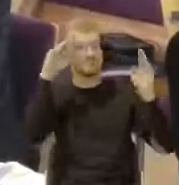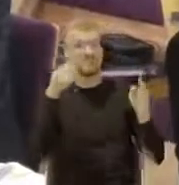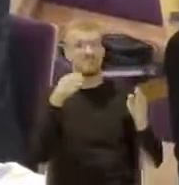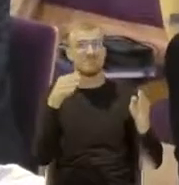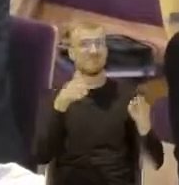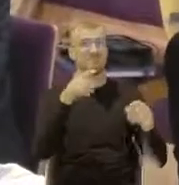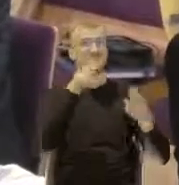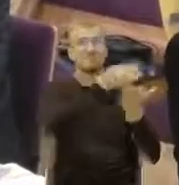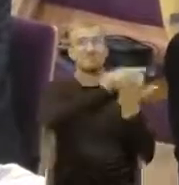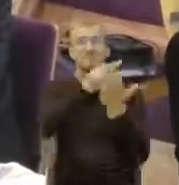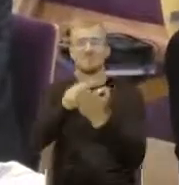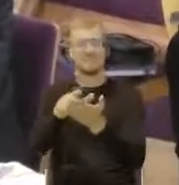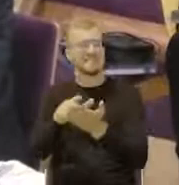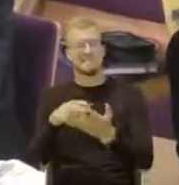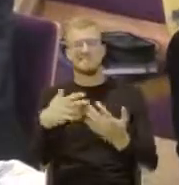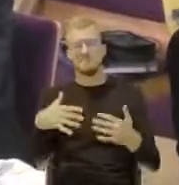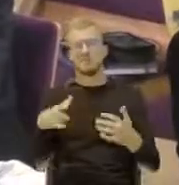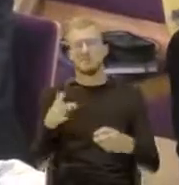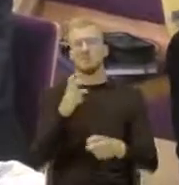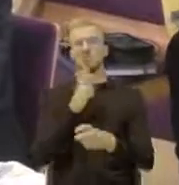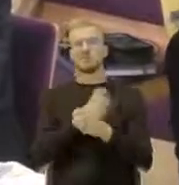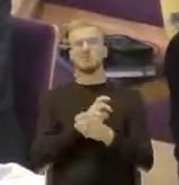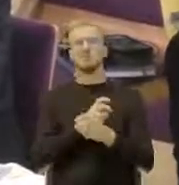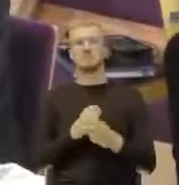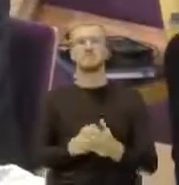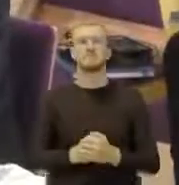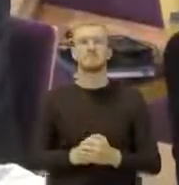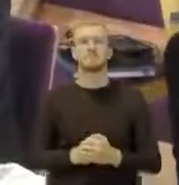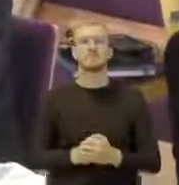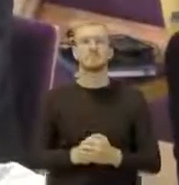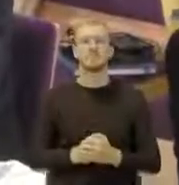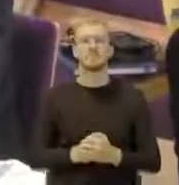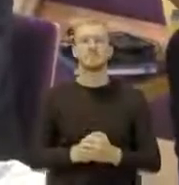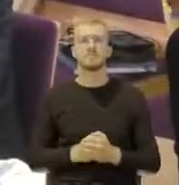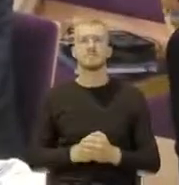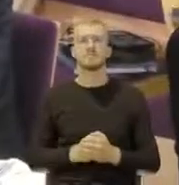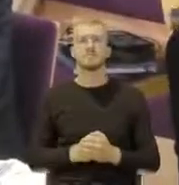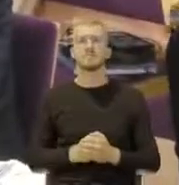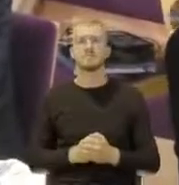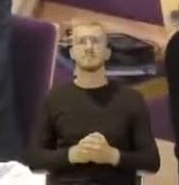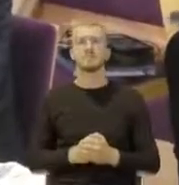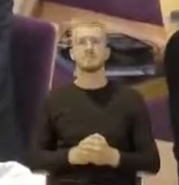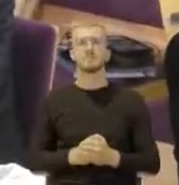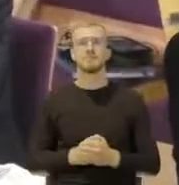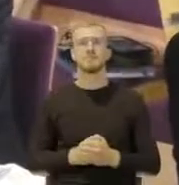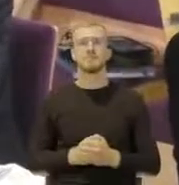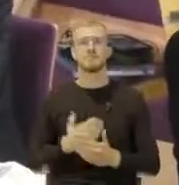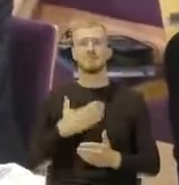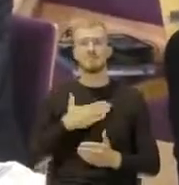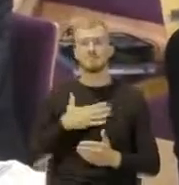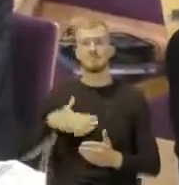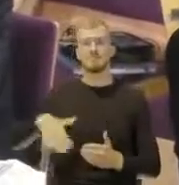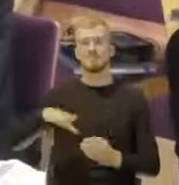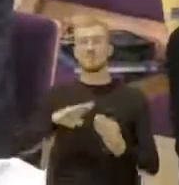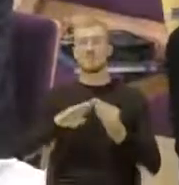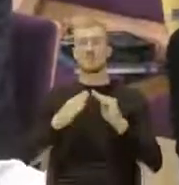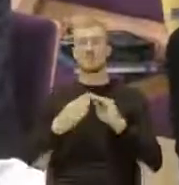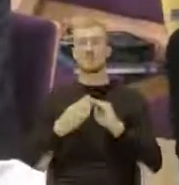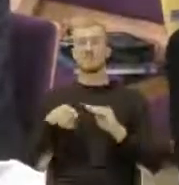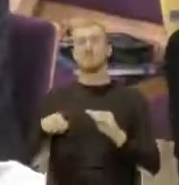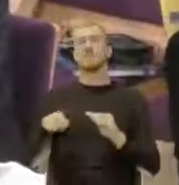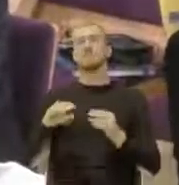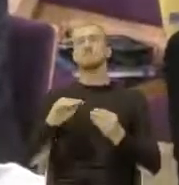los principales problemas de nuestra generación. Es uno de los principales problemas que está dejando